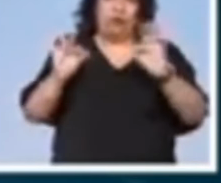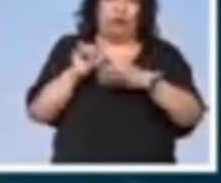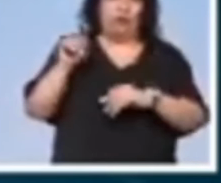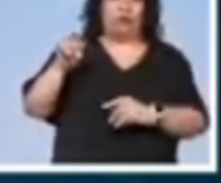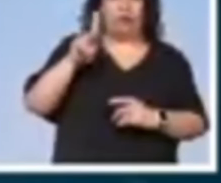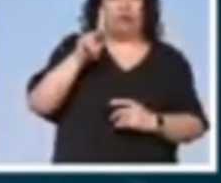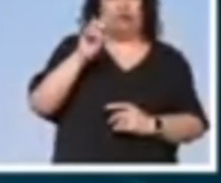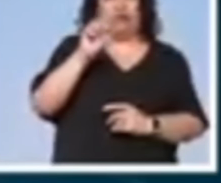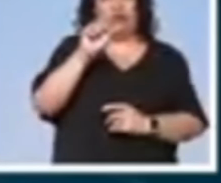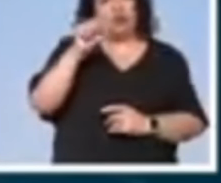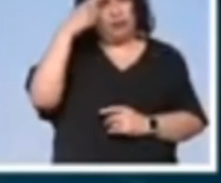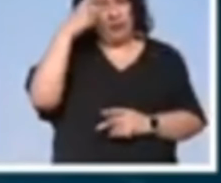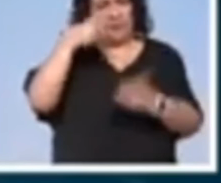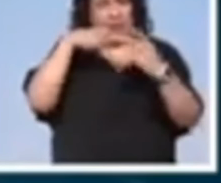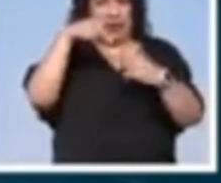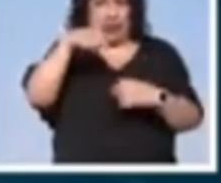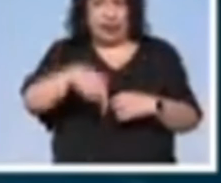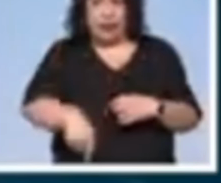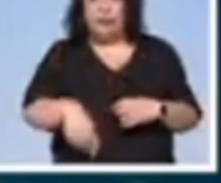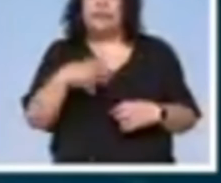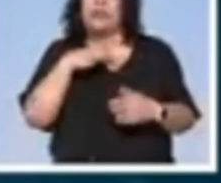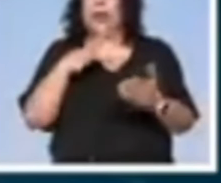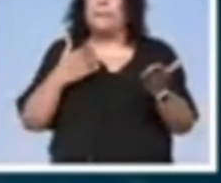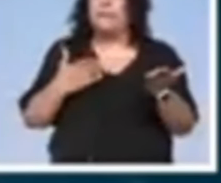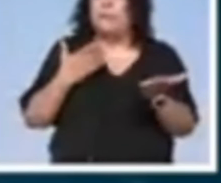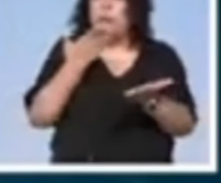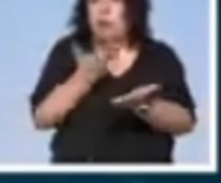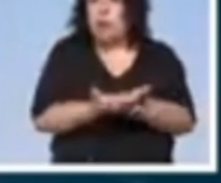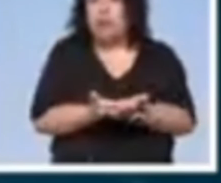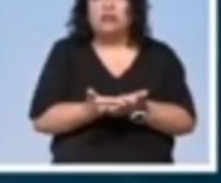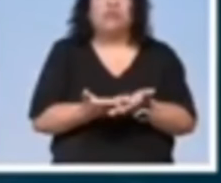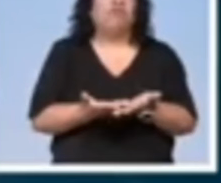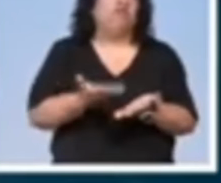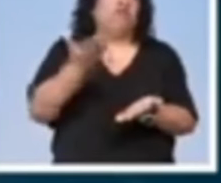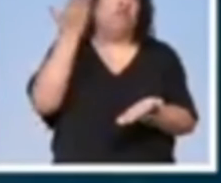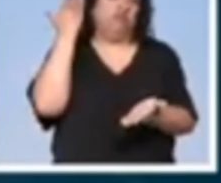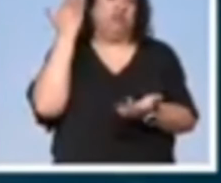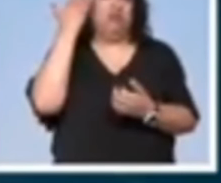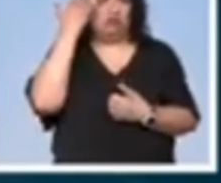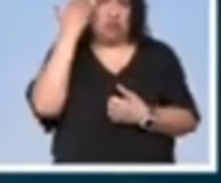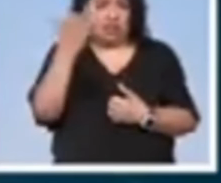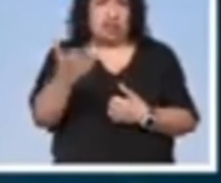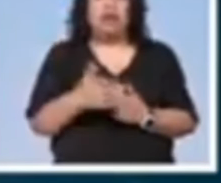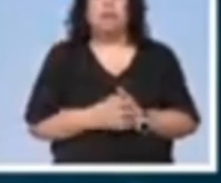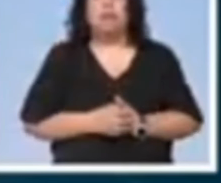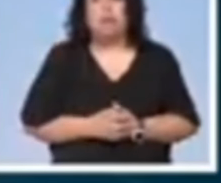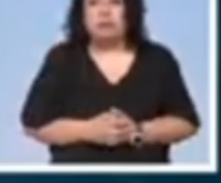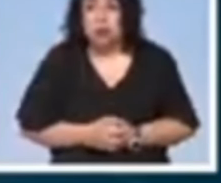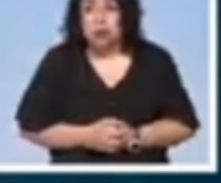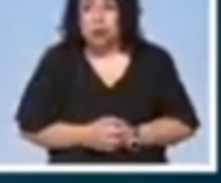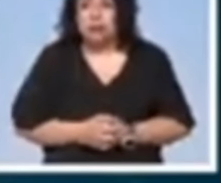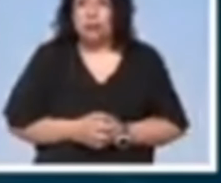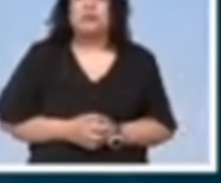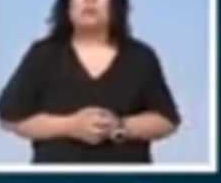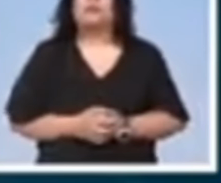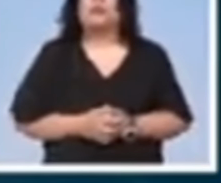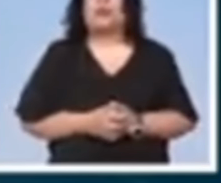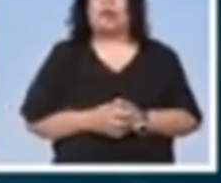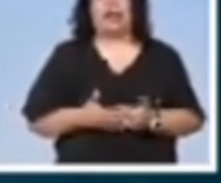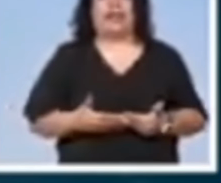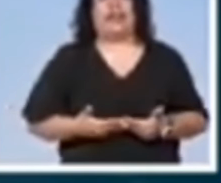Guadalupe Posada para que esté aquí. Está una propuesta desde hace tiempo de que se